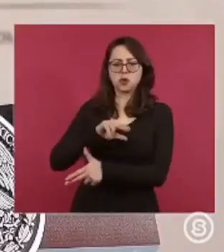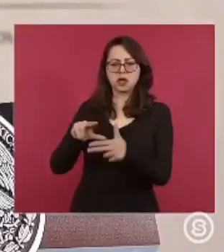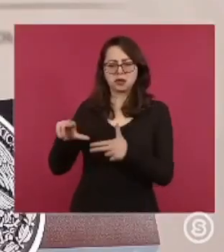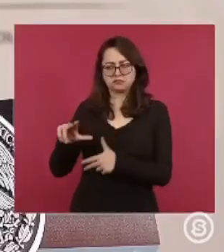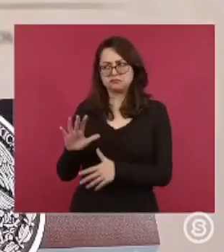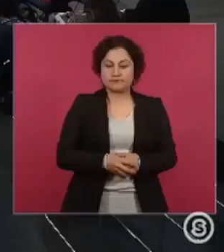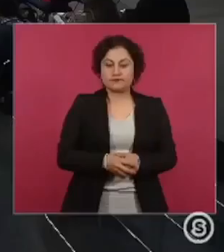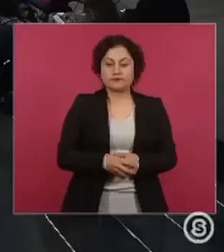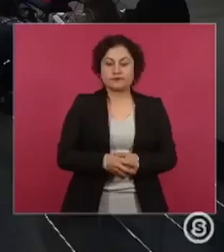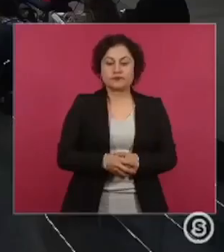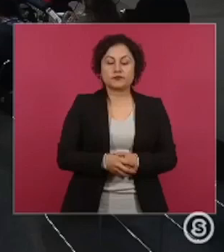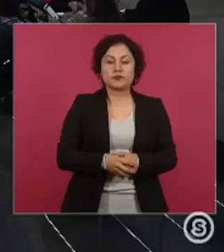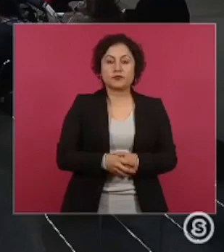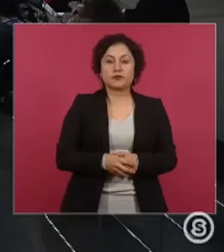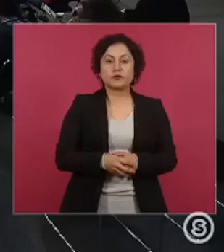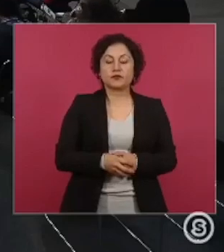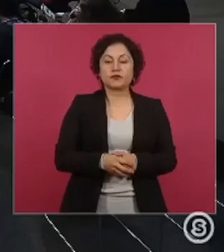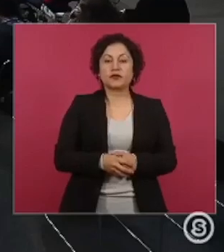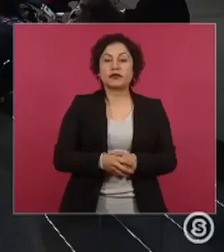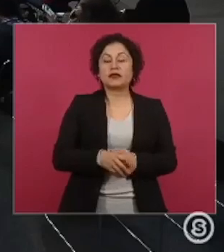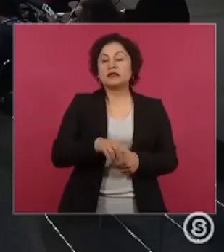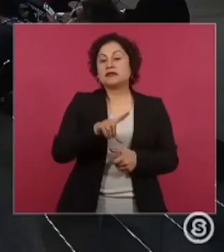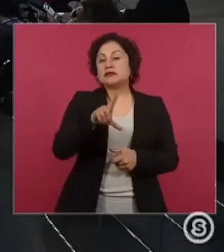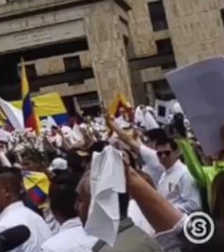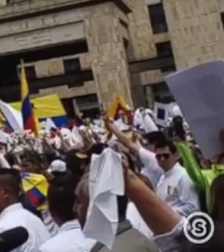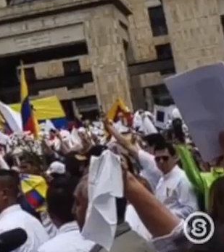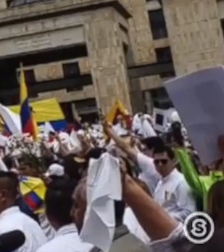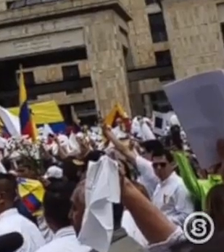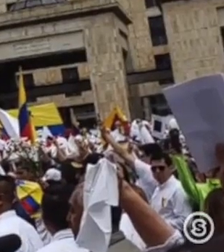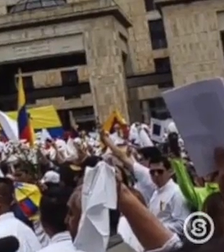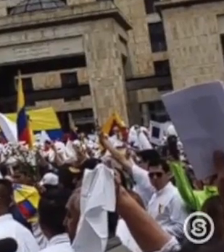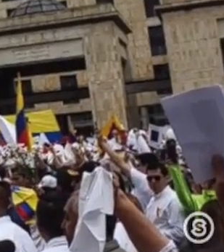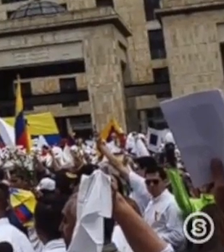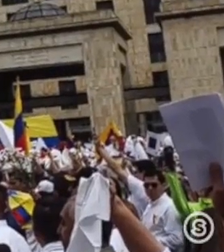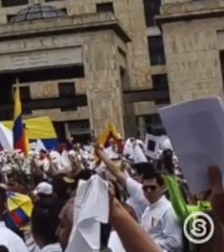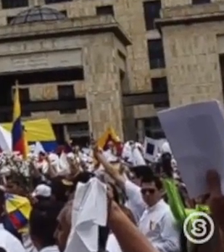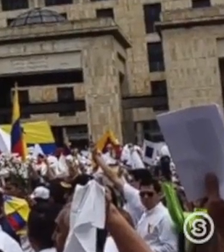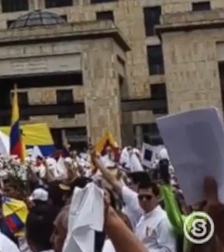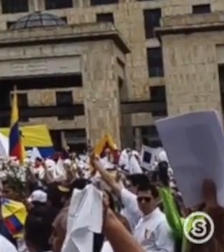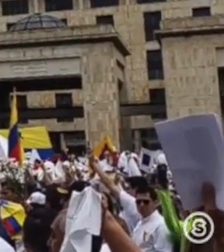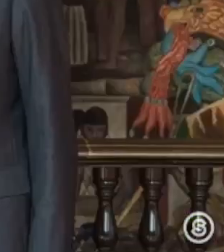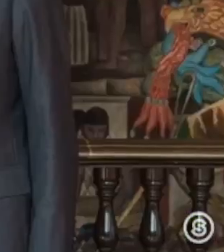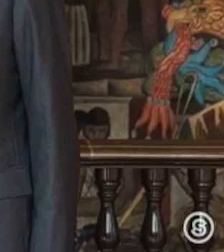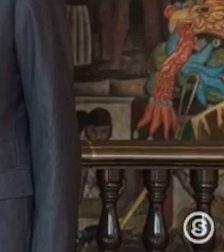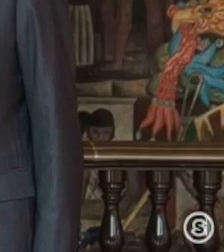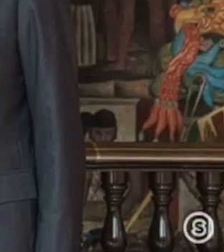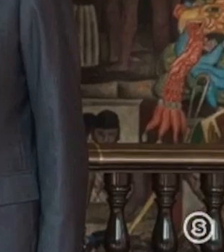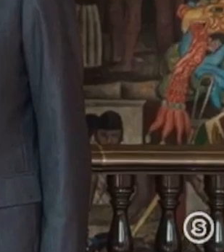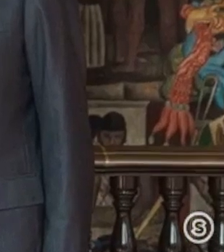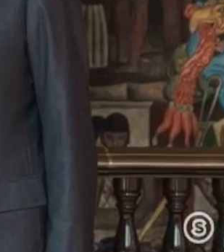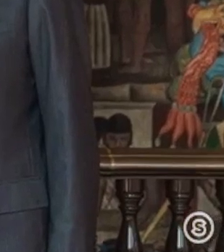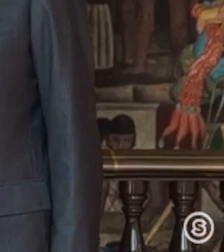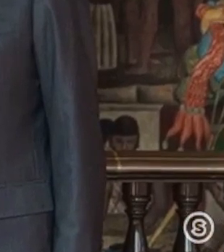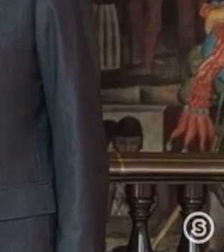Manuel López Obrador. Una de las más sonadas es que en 2022, en la víspera de las elecciones en Colombia, el presidente